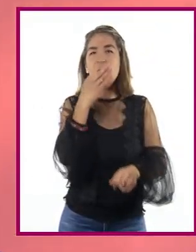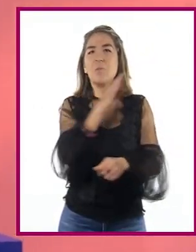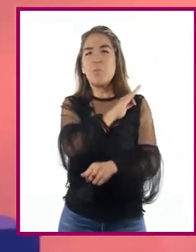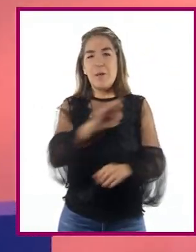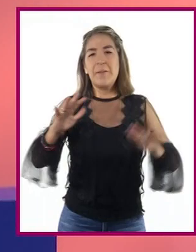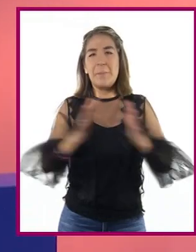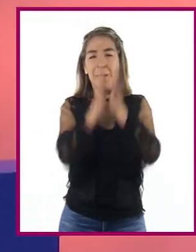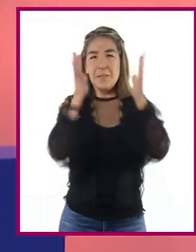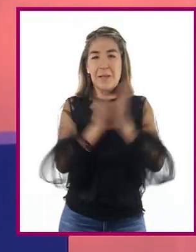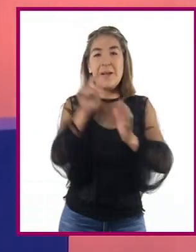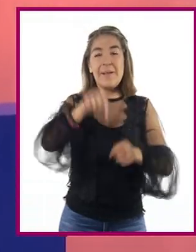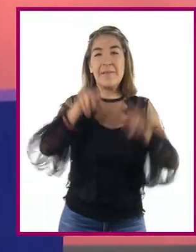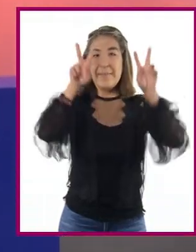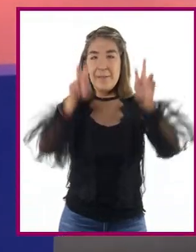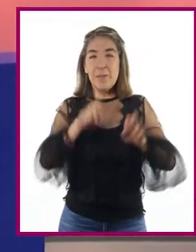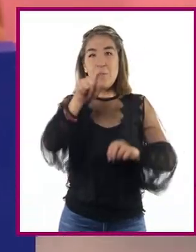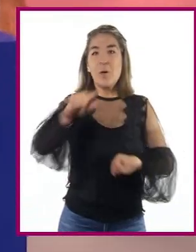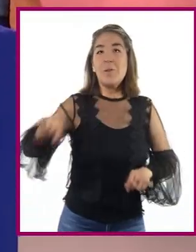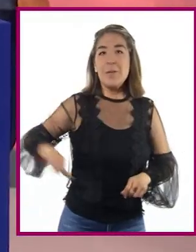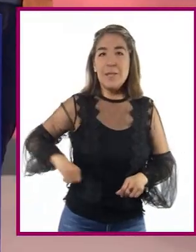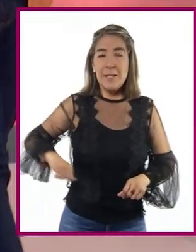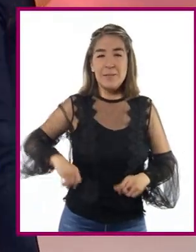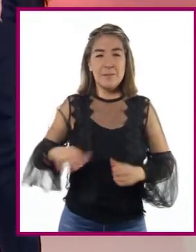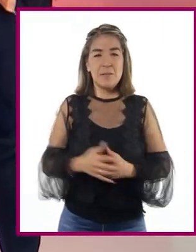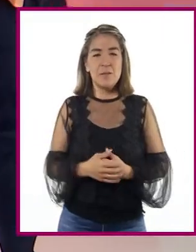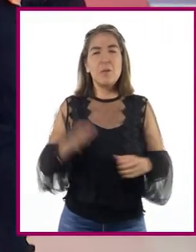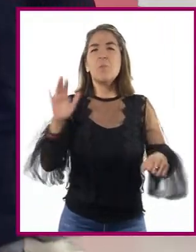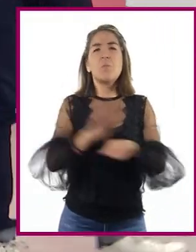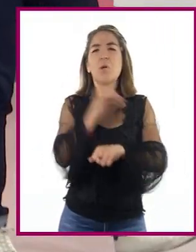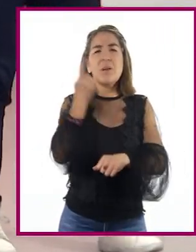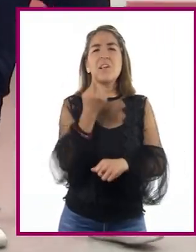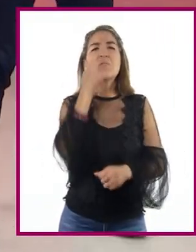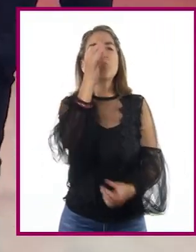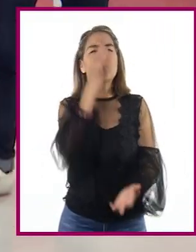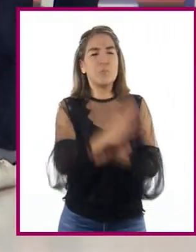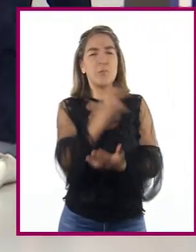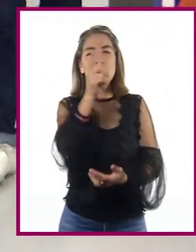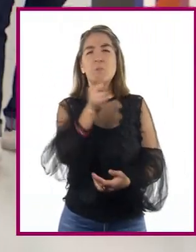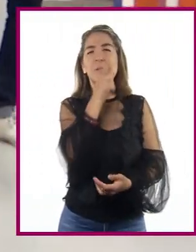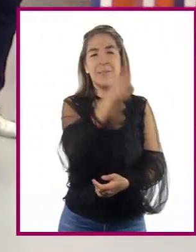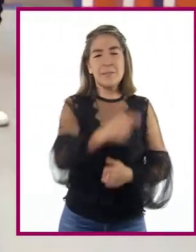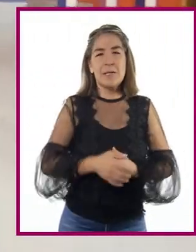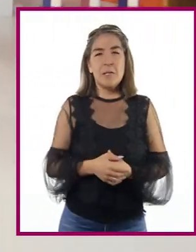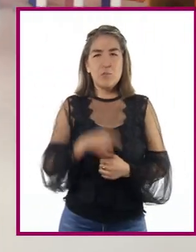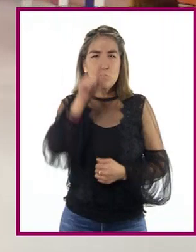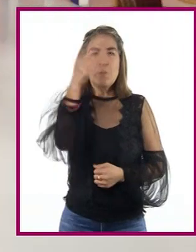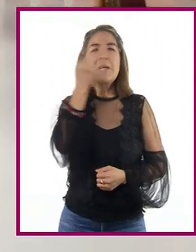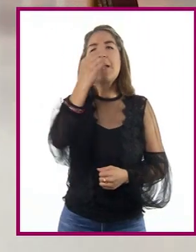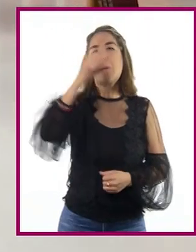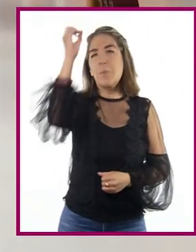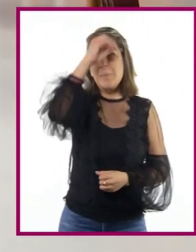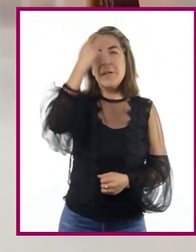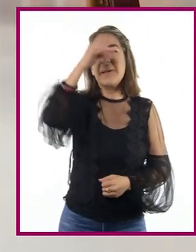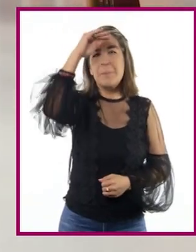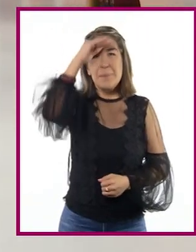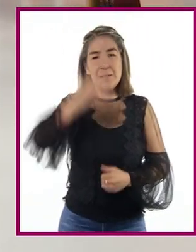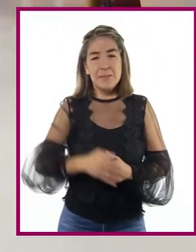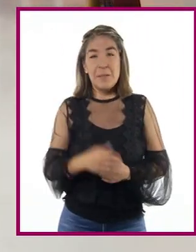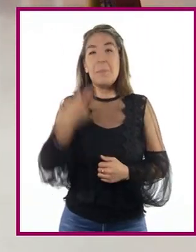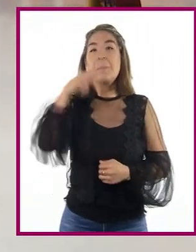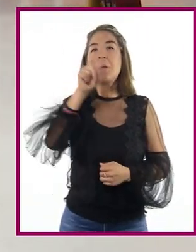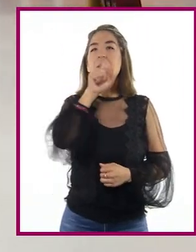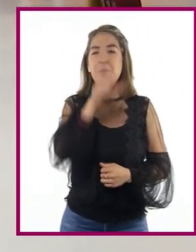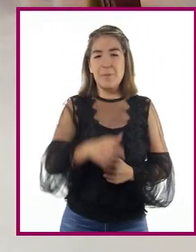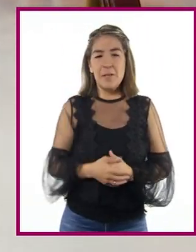participar en un tema que te interese? ¿Por qué no basta con decir lo que pensamos, pero sobre